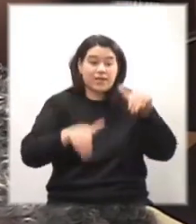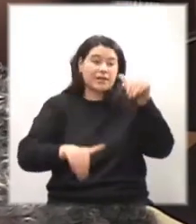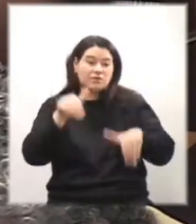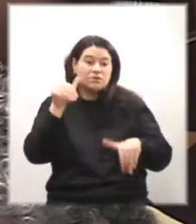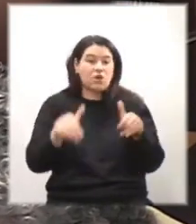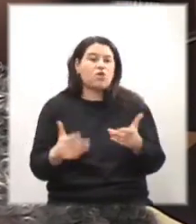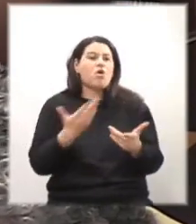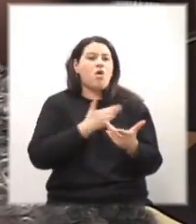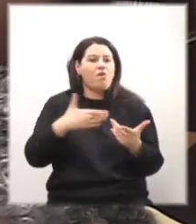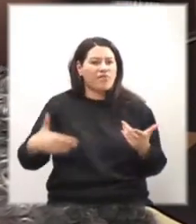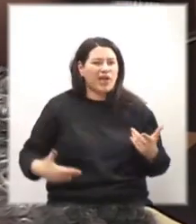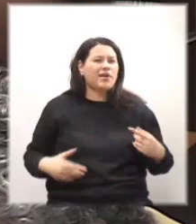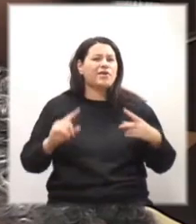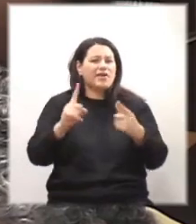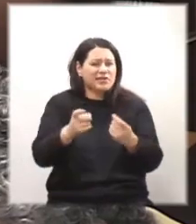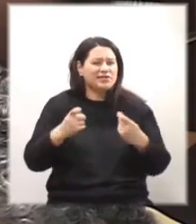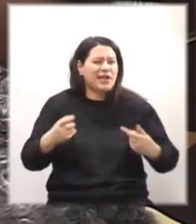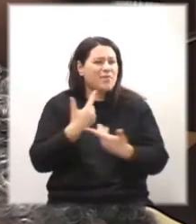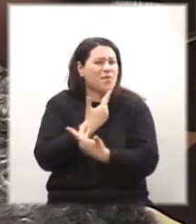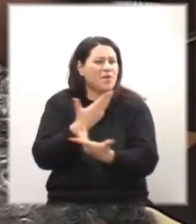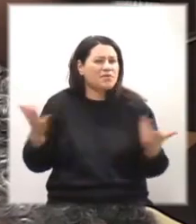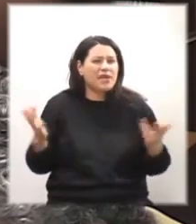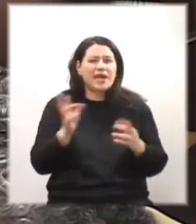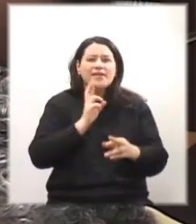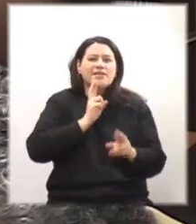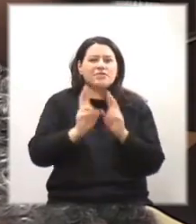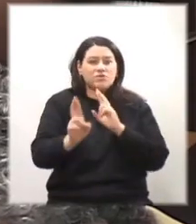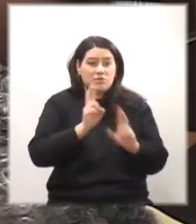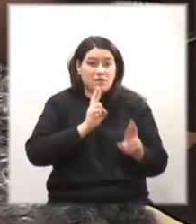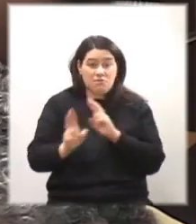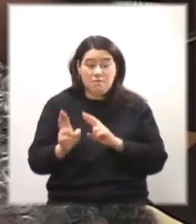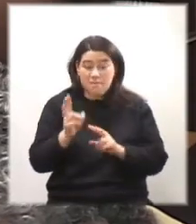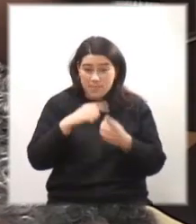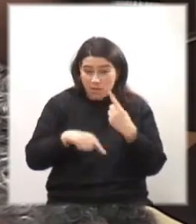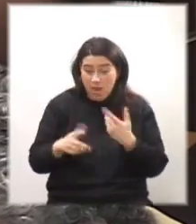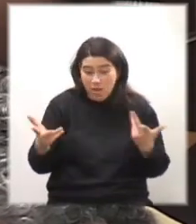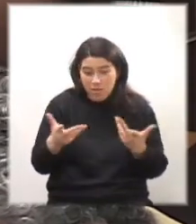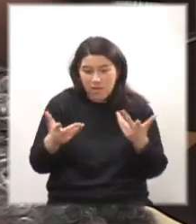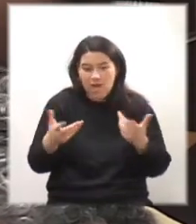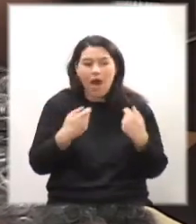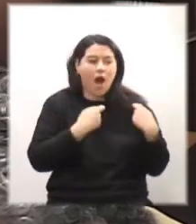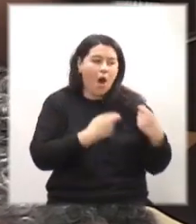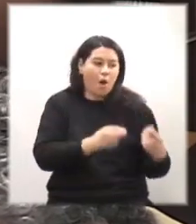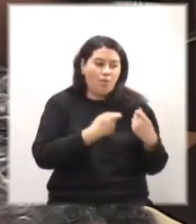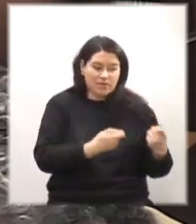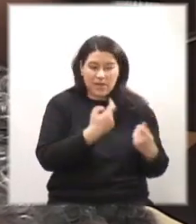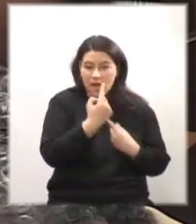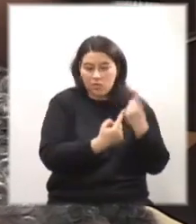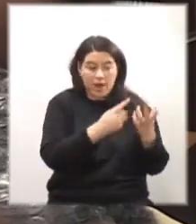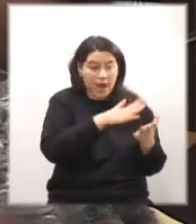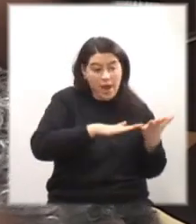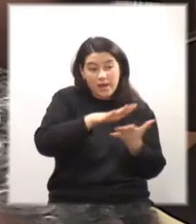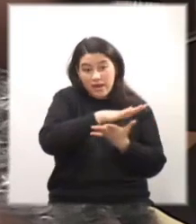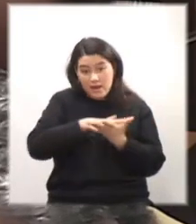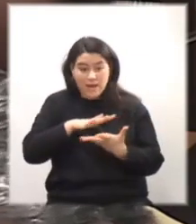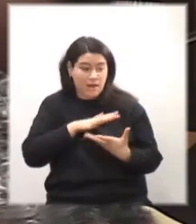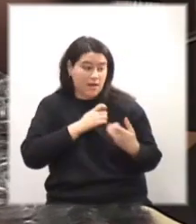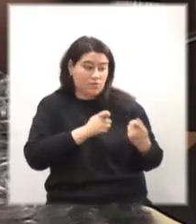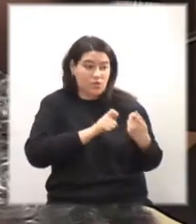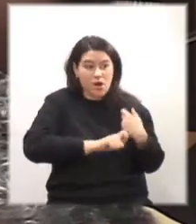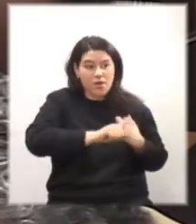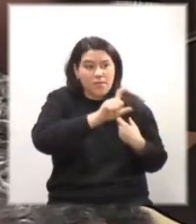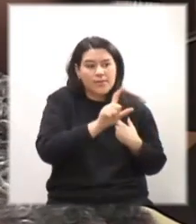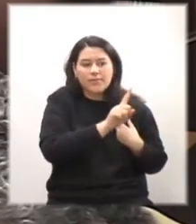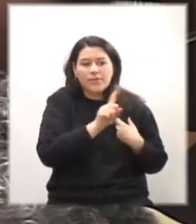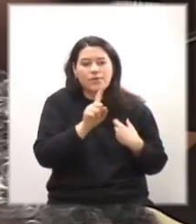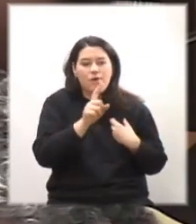gobierno necesita mostrar resultados, pero eso está aumentando el gasto en algunas áreas, pero tratando